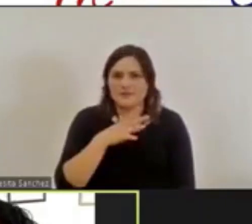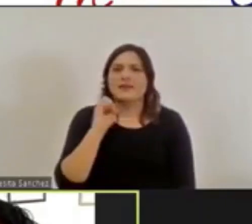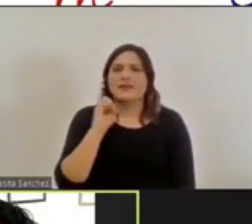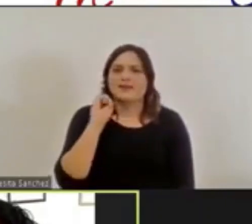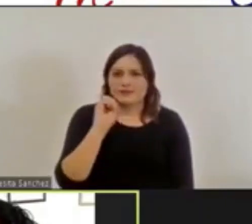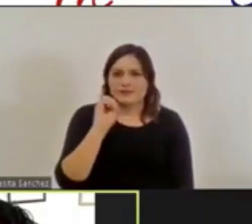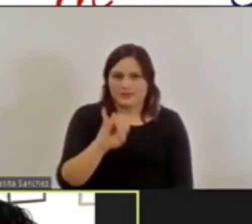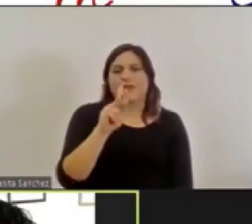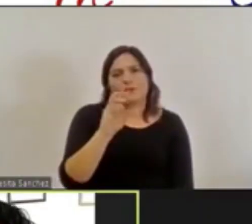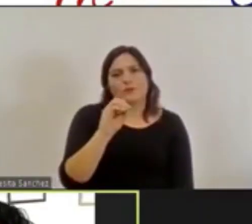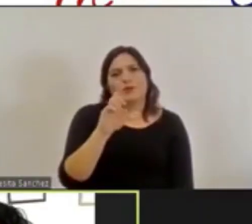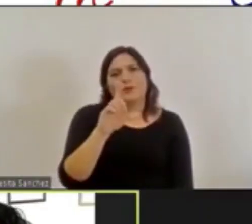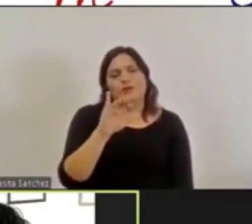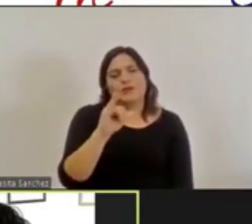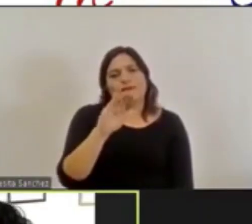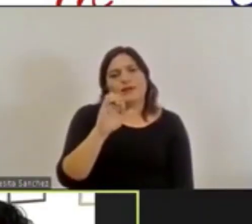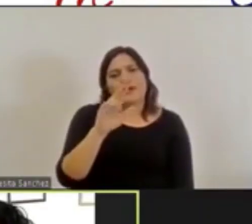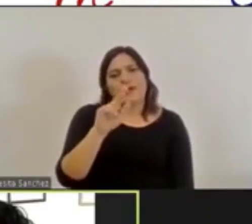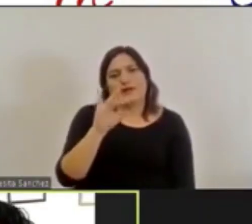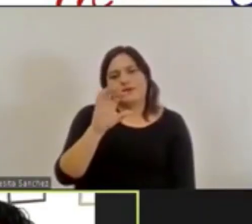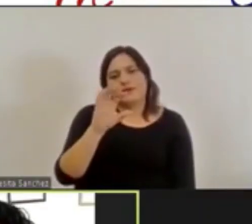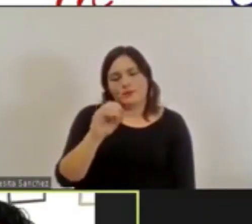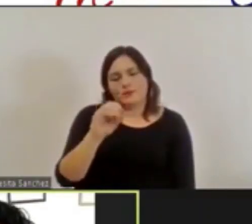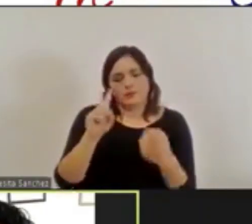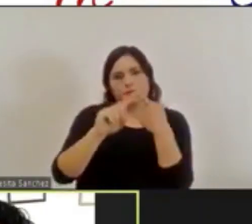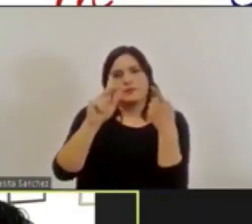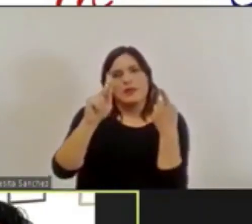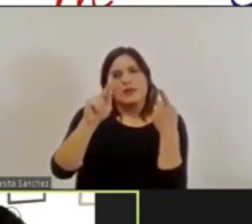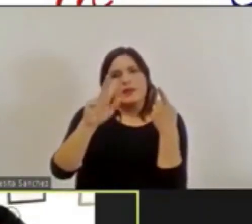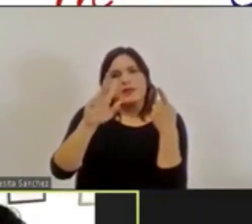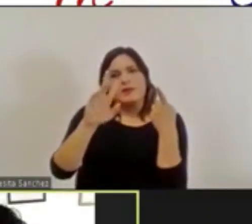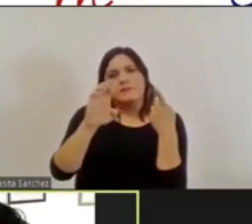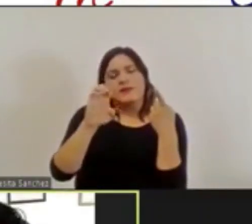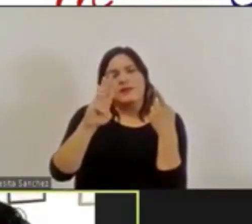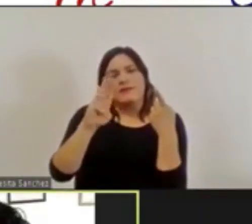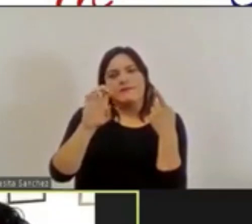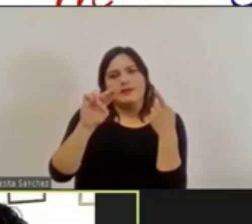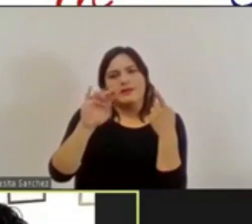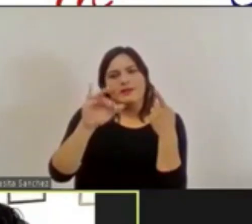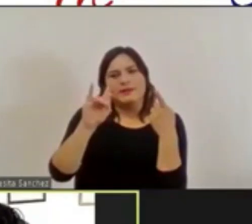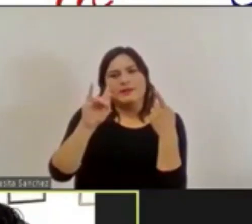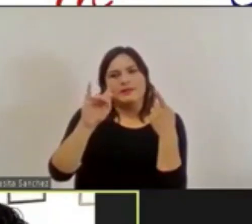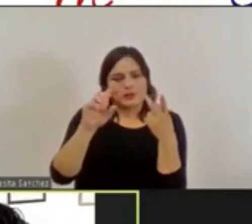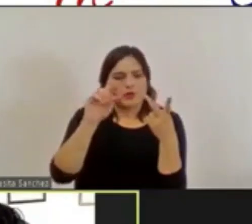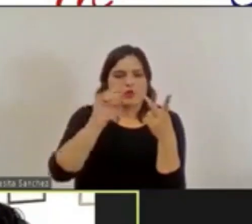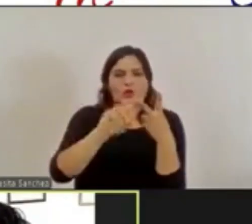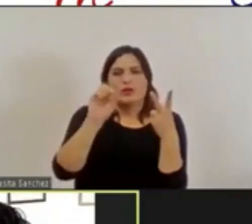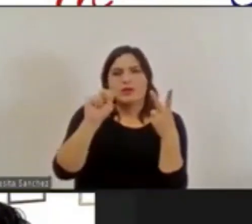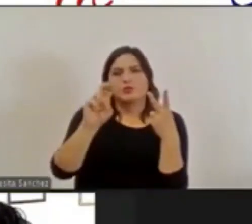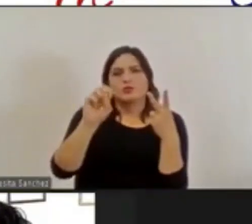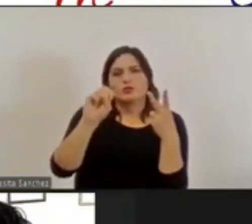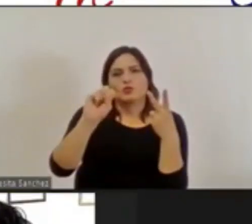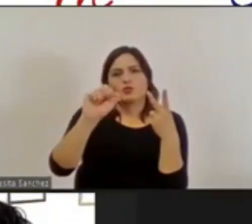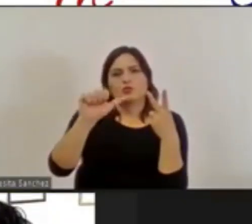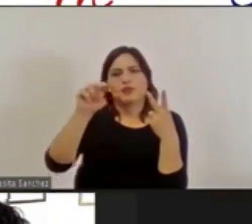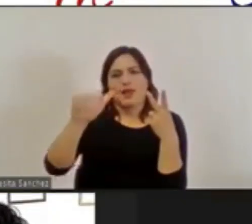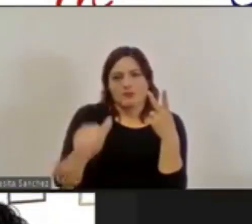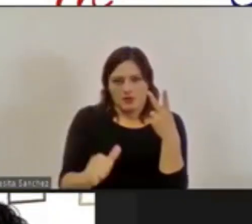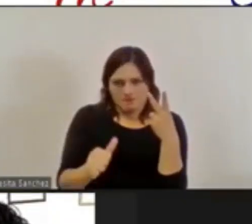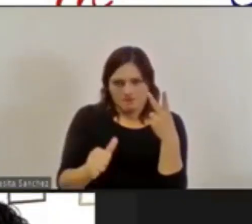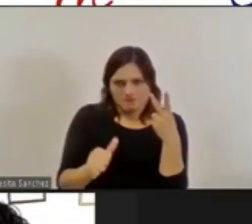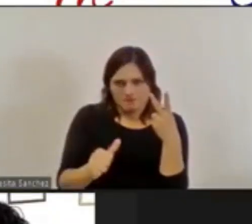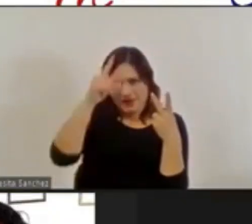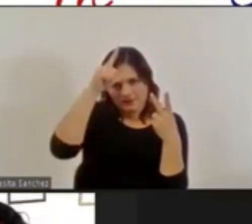protegida ella. Prevenito. Claro, Policarpo y Prevenito. Y Susana la